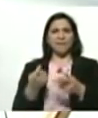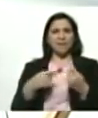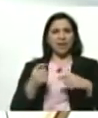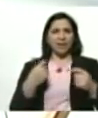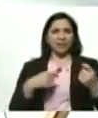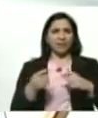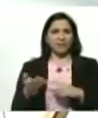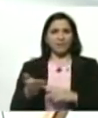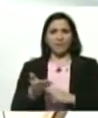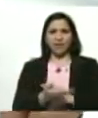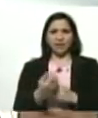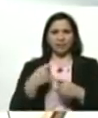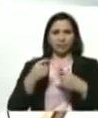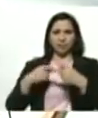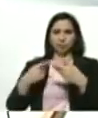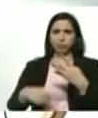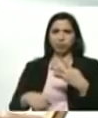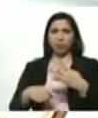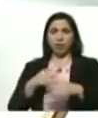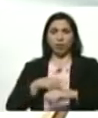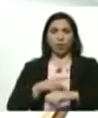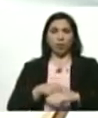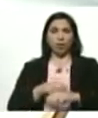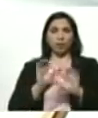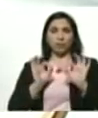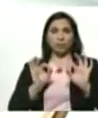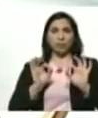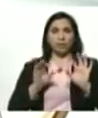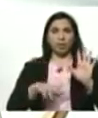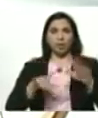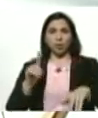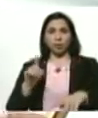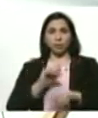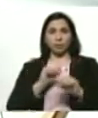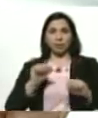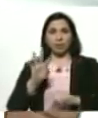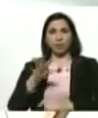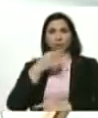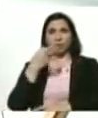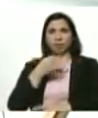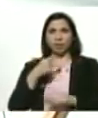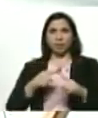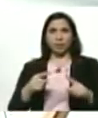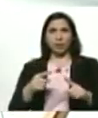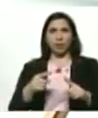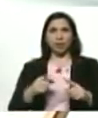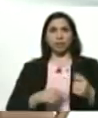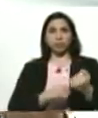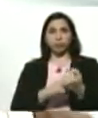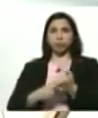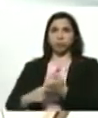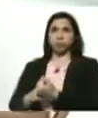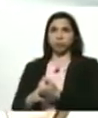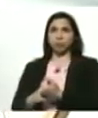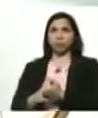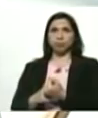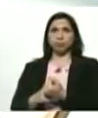que van a tener un horario especial de 11 de la mañana a 4 de la tarde justamente para servir de apoyo a el sector de la